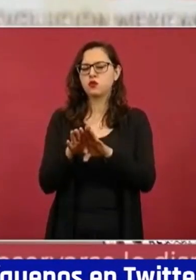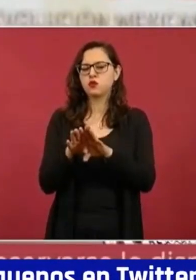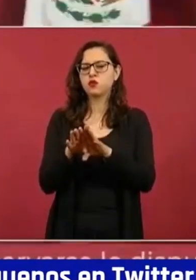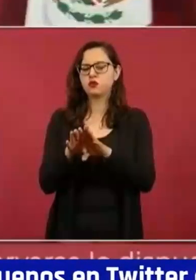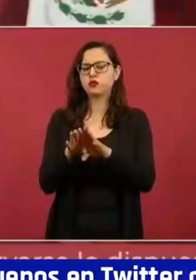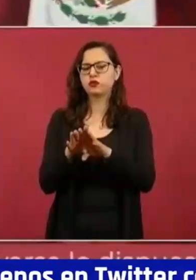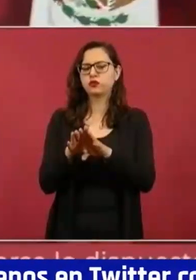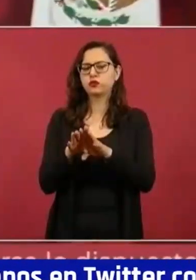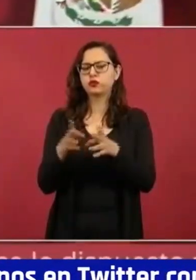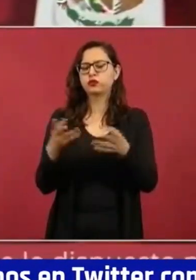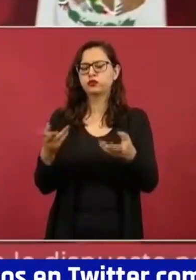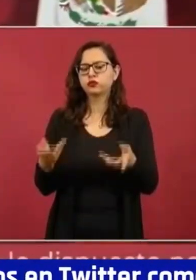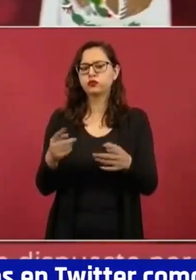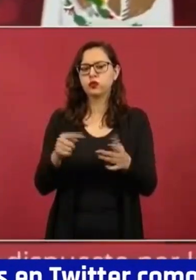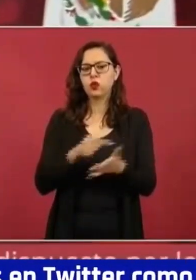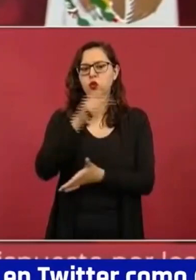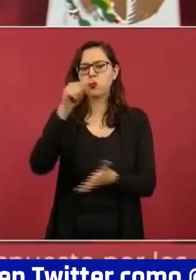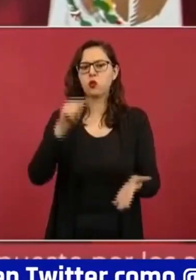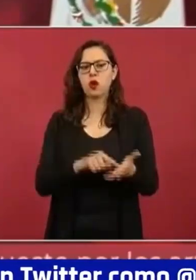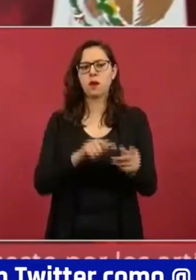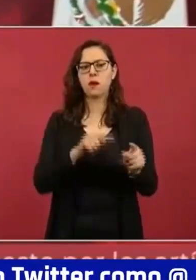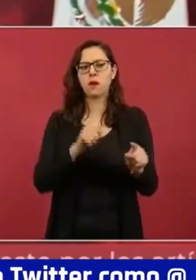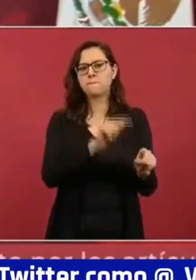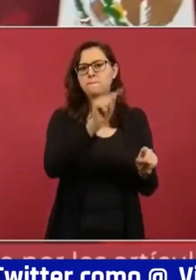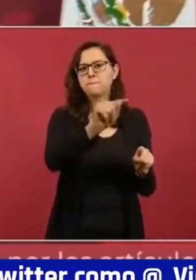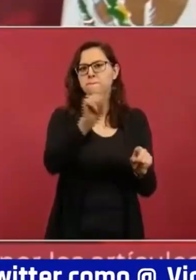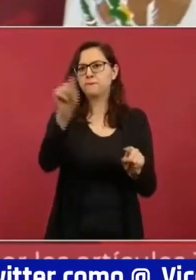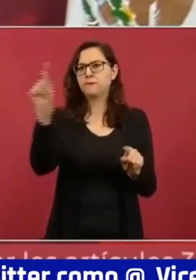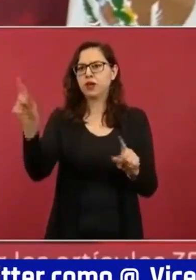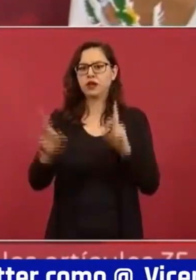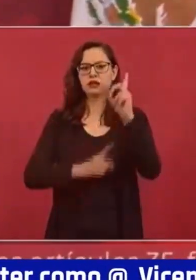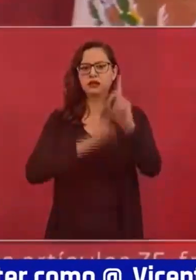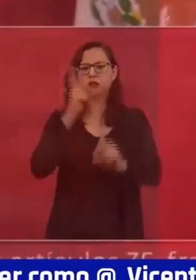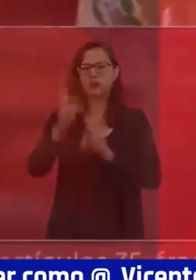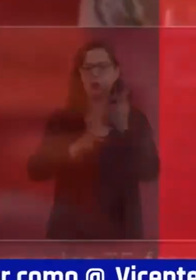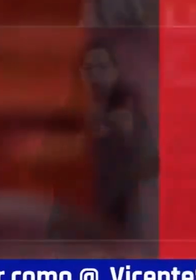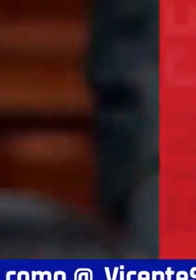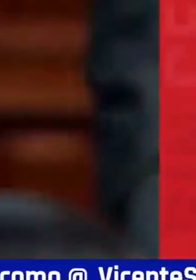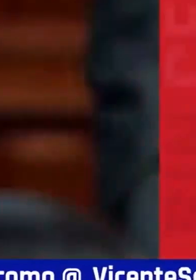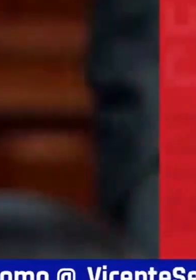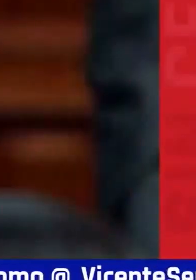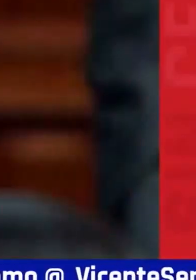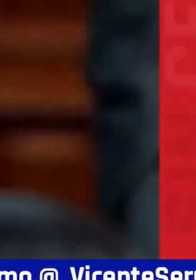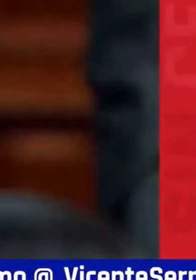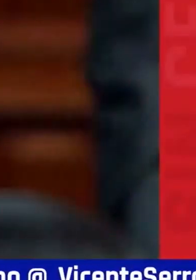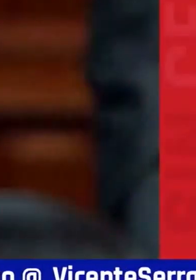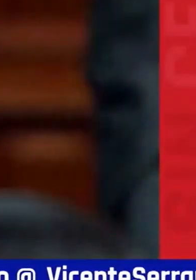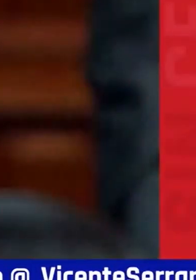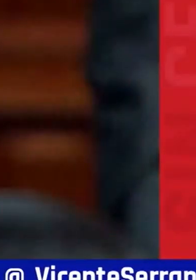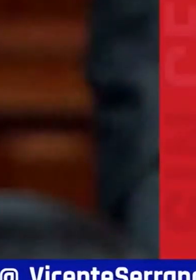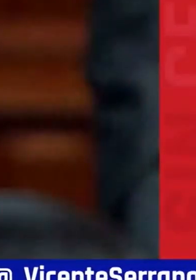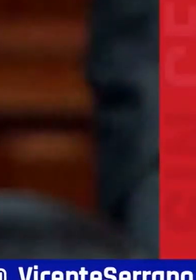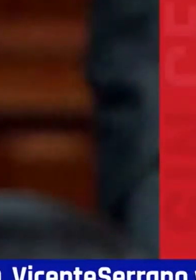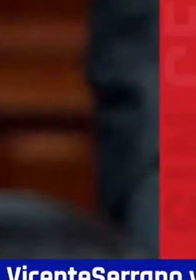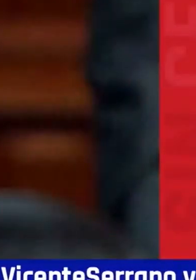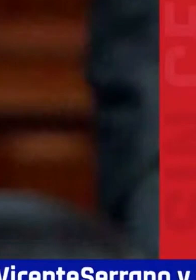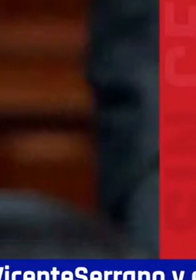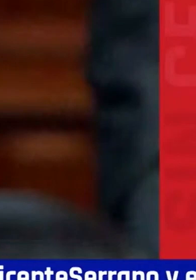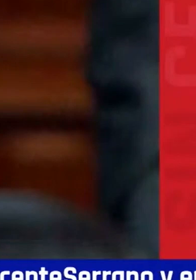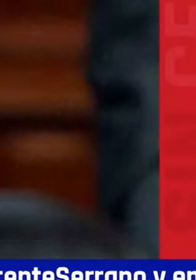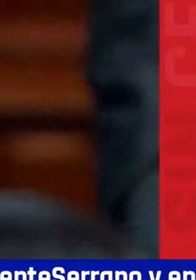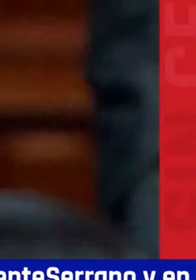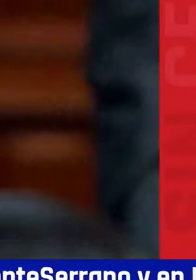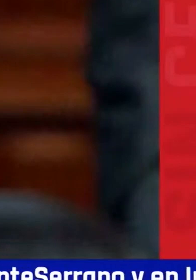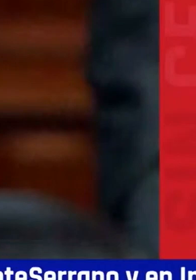Genaro García Luna, con quien estuvo bastante unido, tuvieron incluso una amistad, recorren